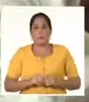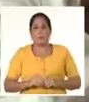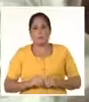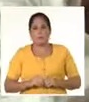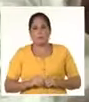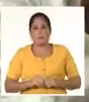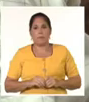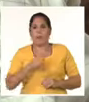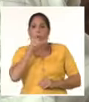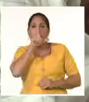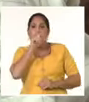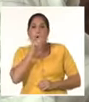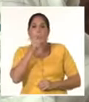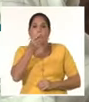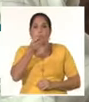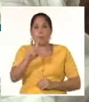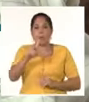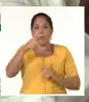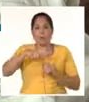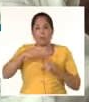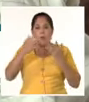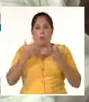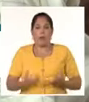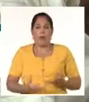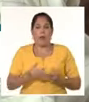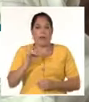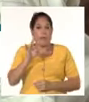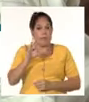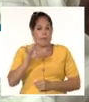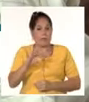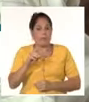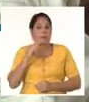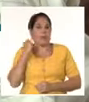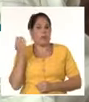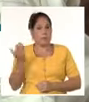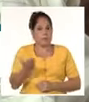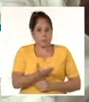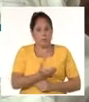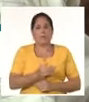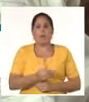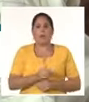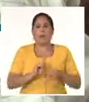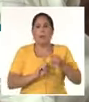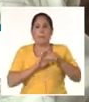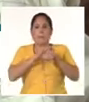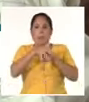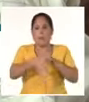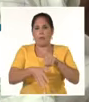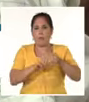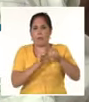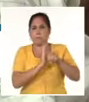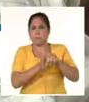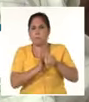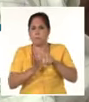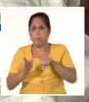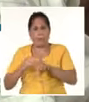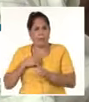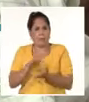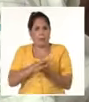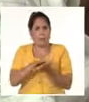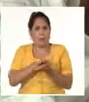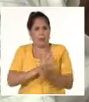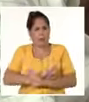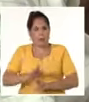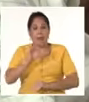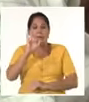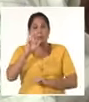social las 12 toneladas están en el territorio como las 15 que van para la gastronomía los embutidos ya hay 20 toneladas de prodal hay 7 toneladas